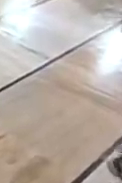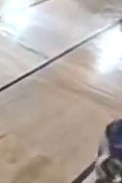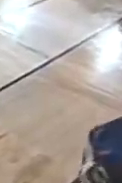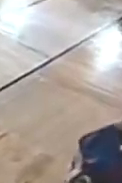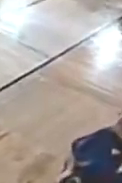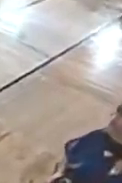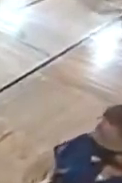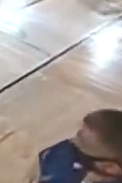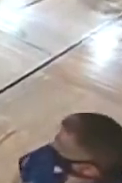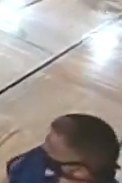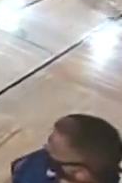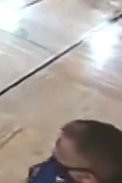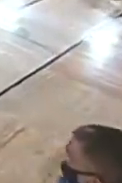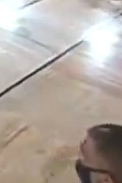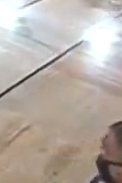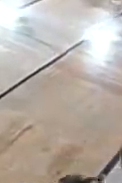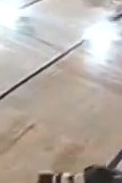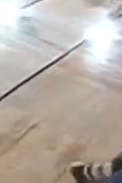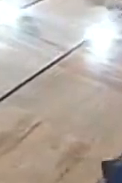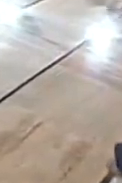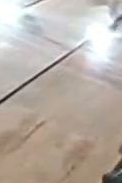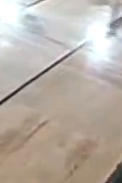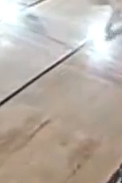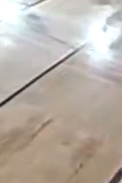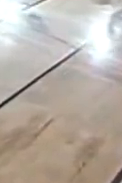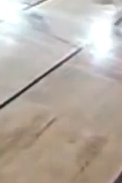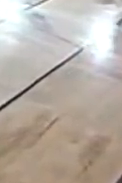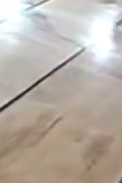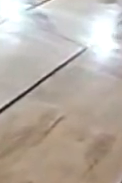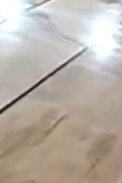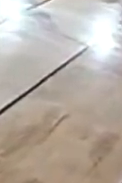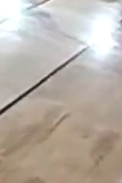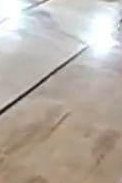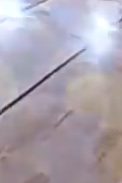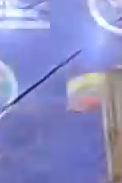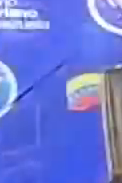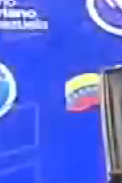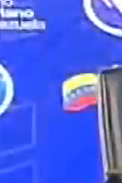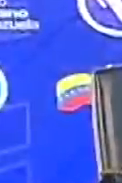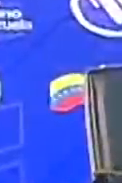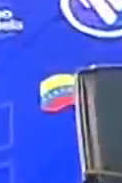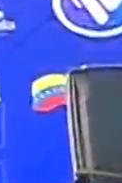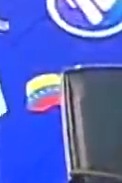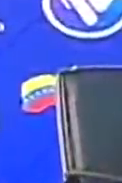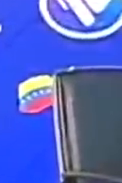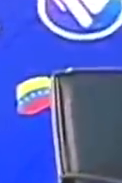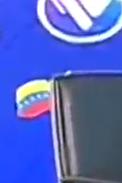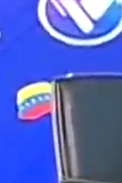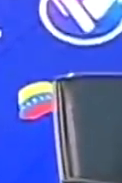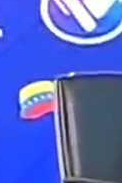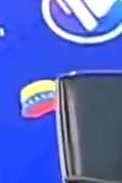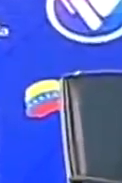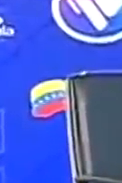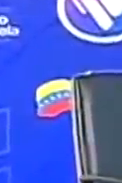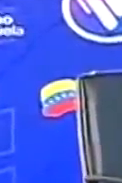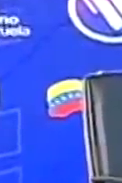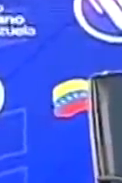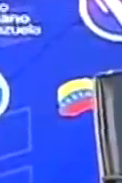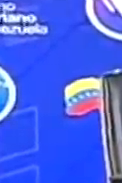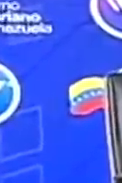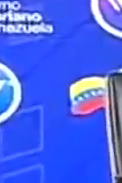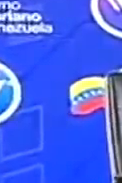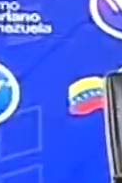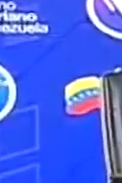y medianos productores, así como de los productores comunales e innovadores. Ha ordenado al jefe de Estado y de Gobierno construir el mapa